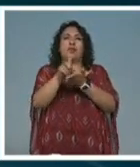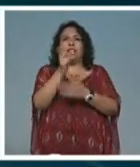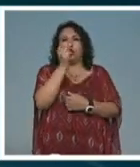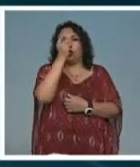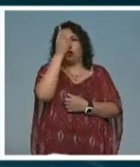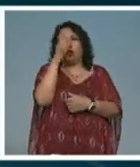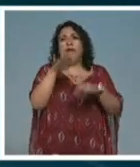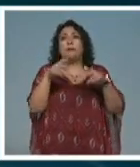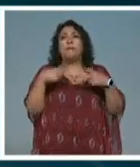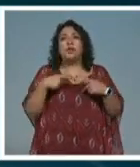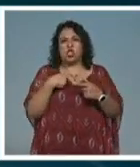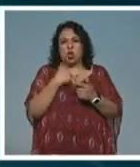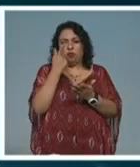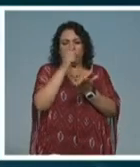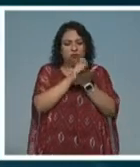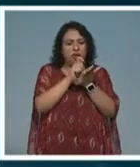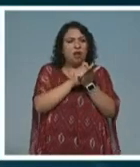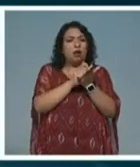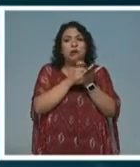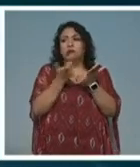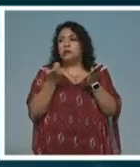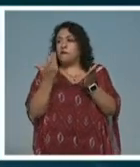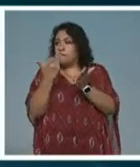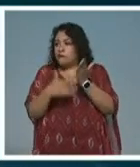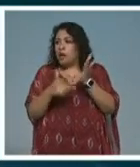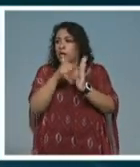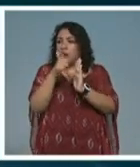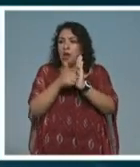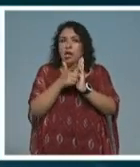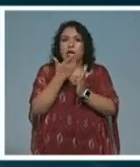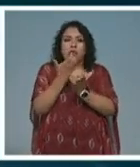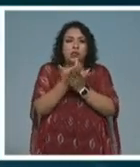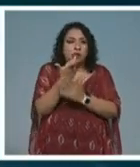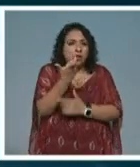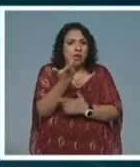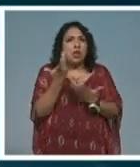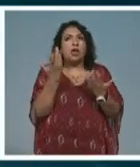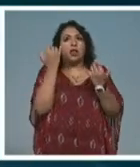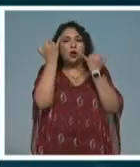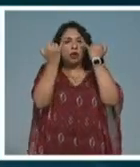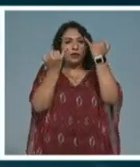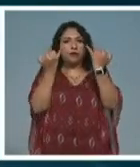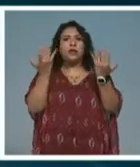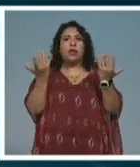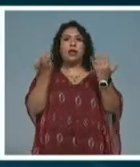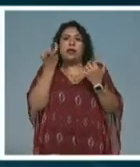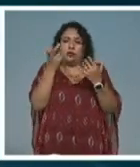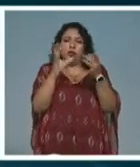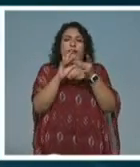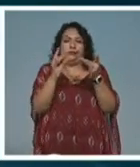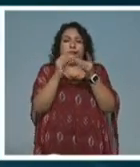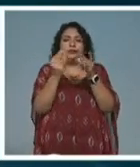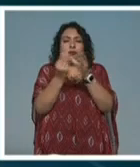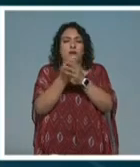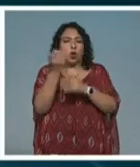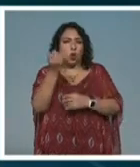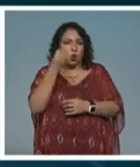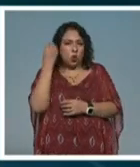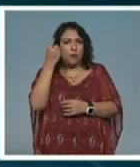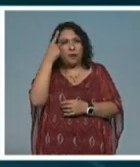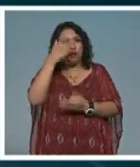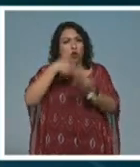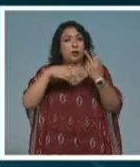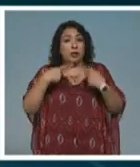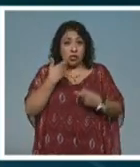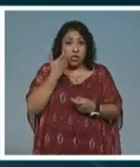porque a veces la gente escribe y no está consciente de las implicaciones legales y económicas de la creatividad. Entonces también va a haber esa plática para que toda